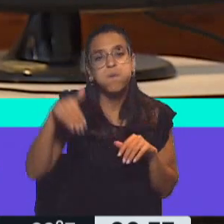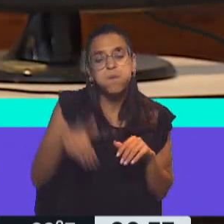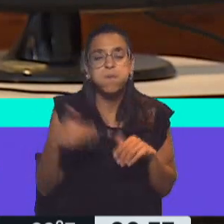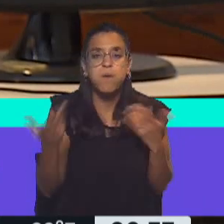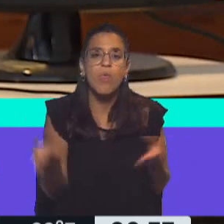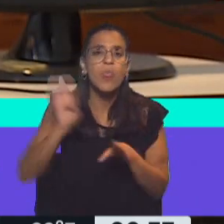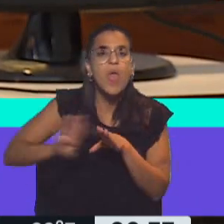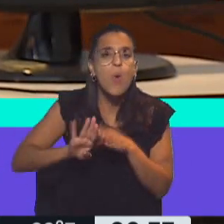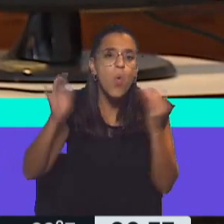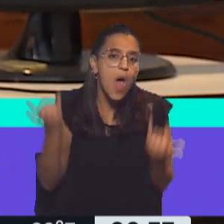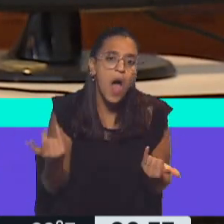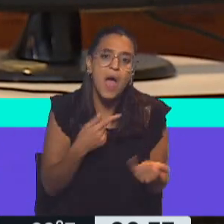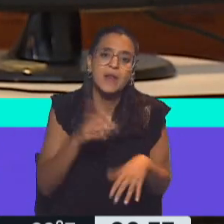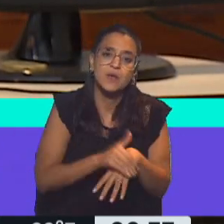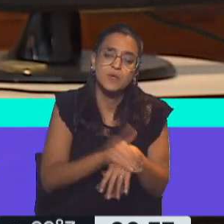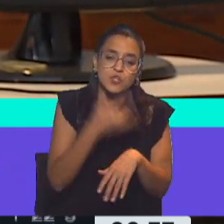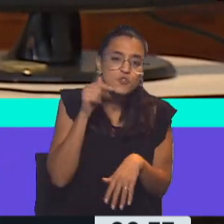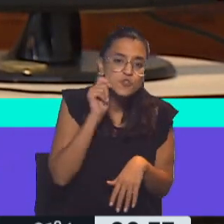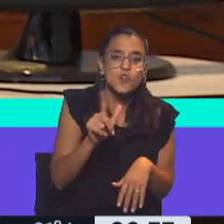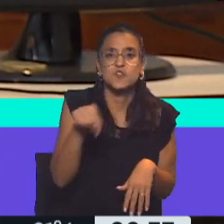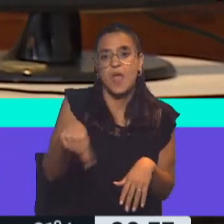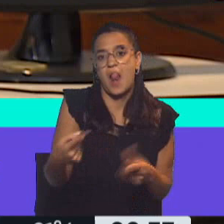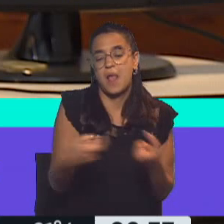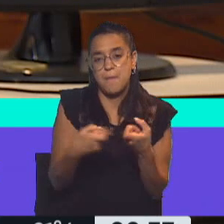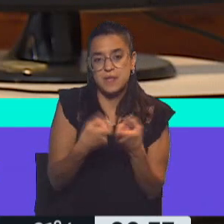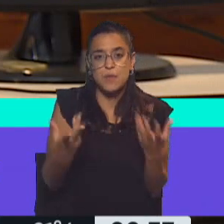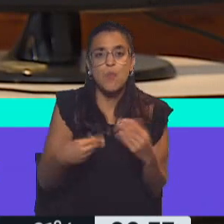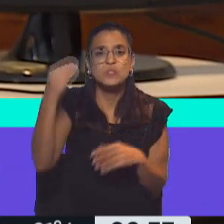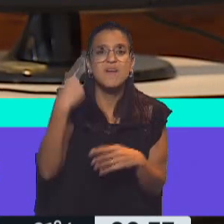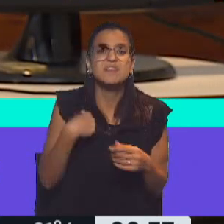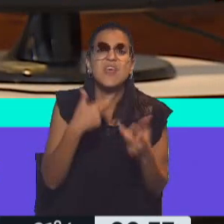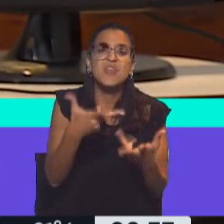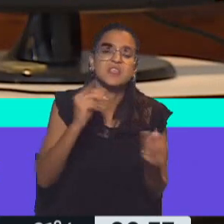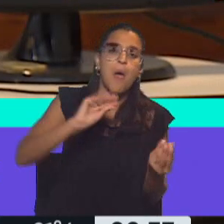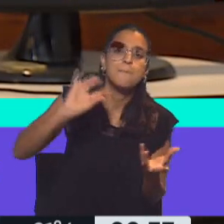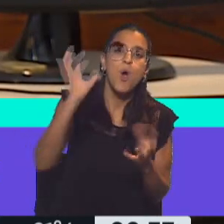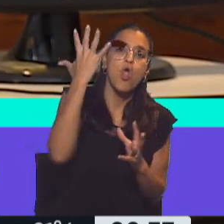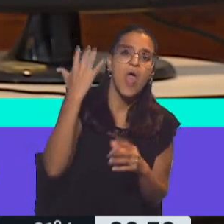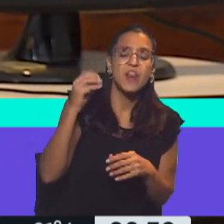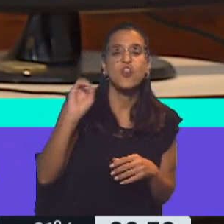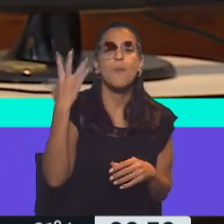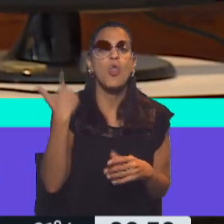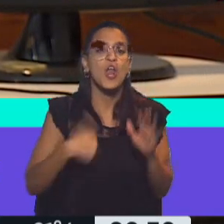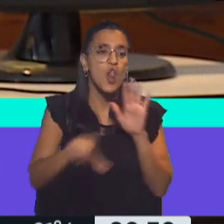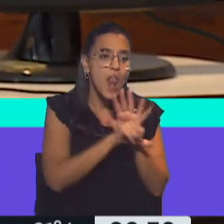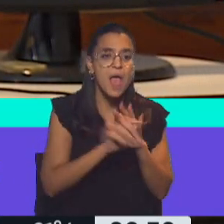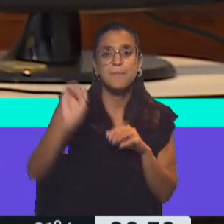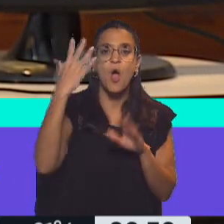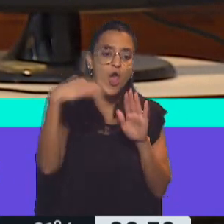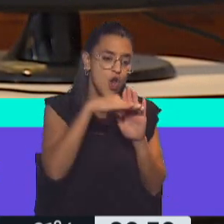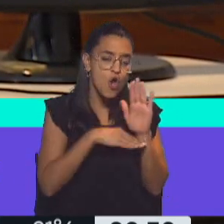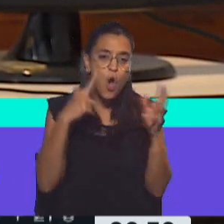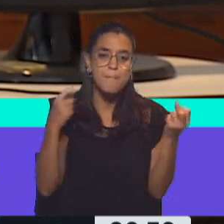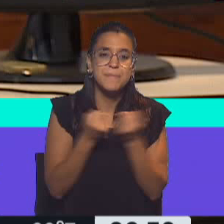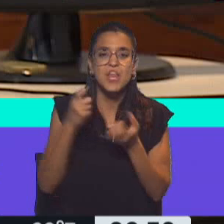en lo que tiene que ver con la responsabilidad social empresaria muchas veces se habla de modernizar las leyes modernizar los convenios colectivos de